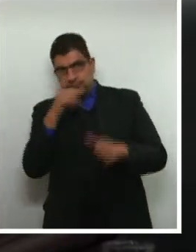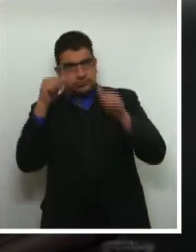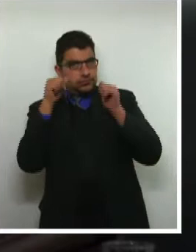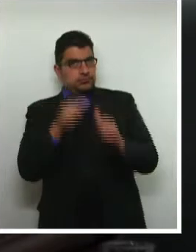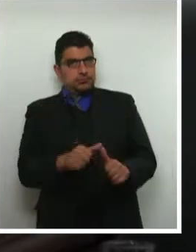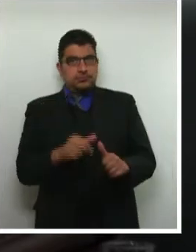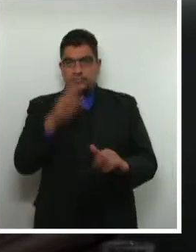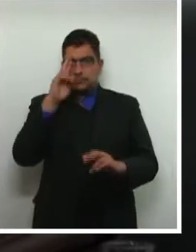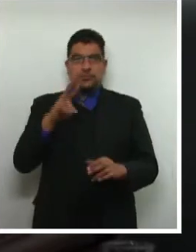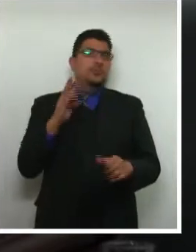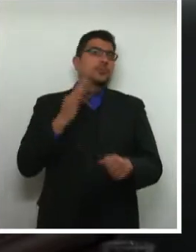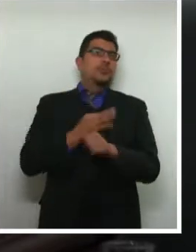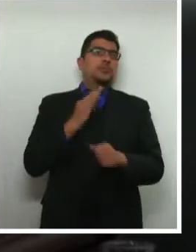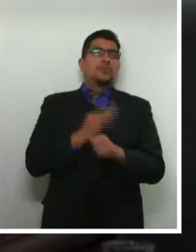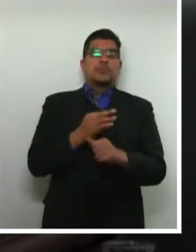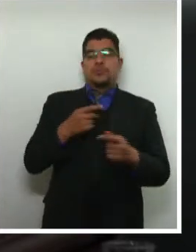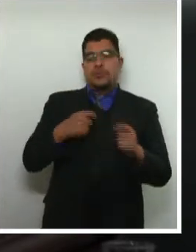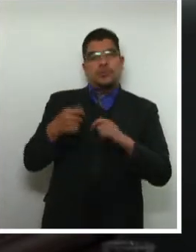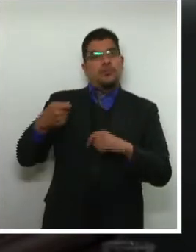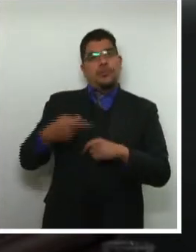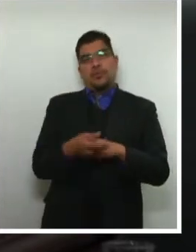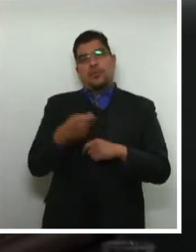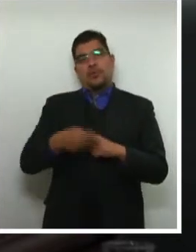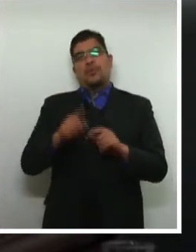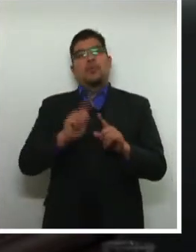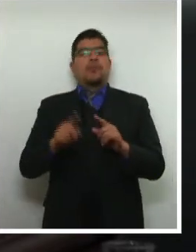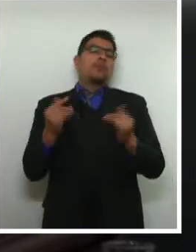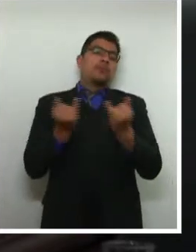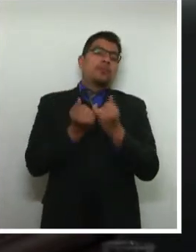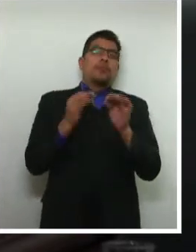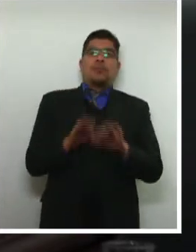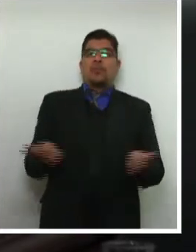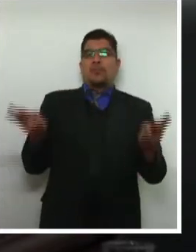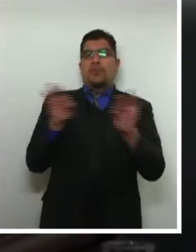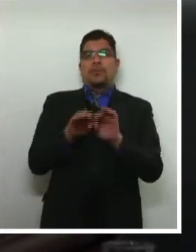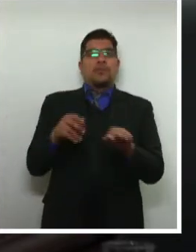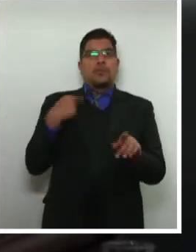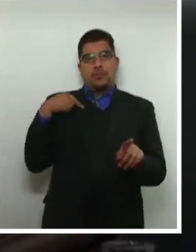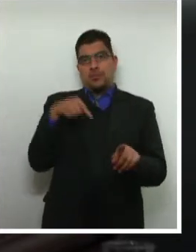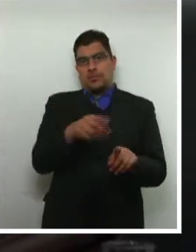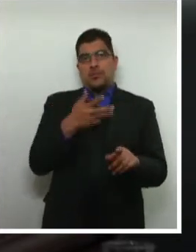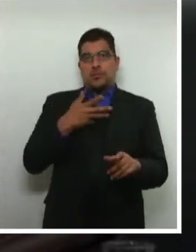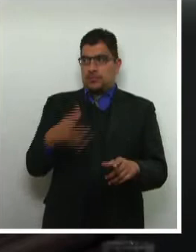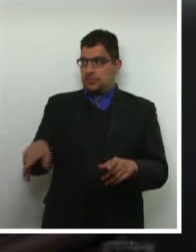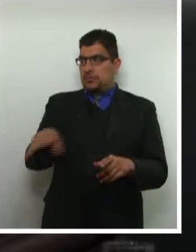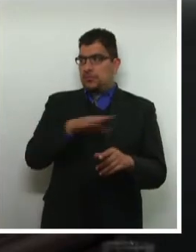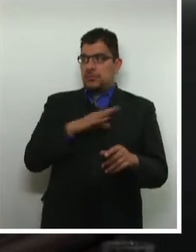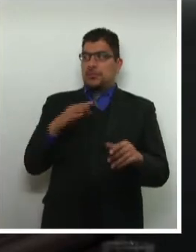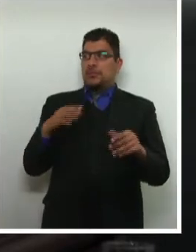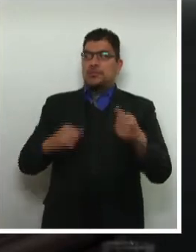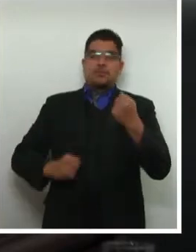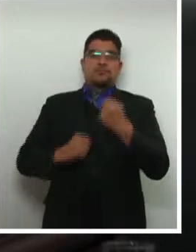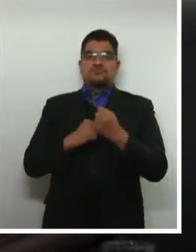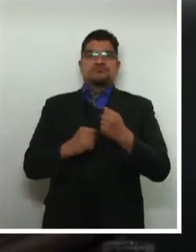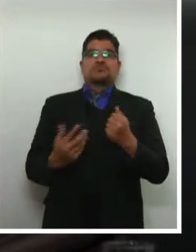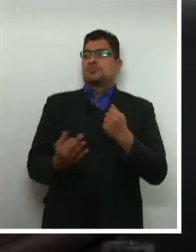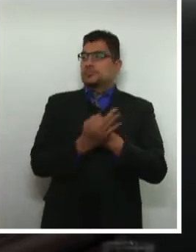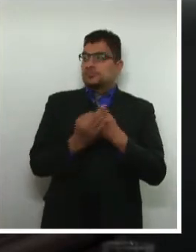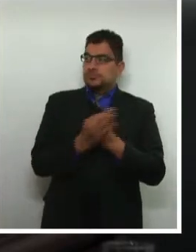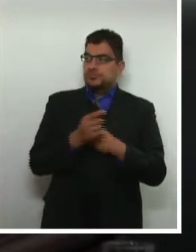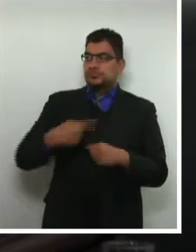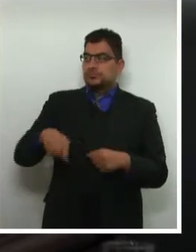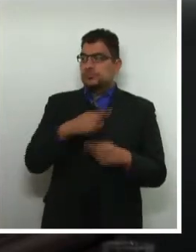comités de nomenclatura que son fundamentales para poder tener aquellas bases sobre las